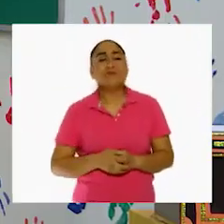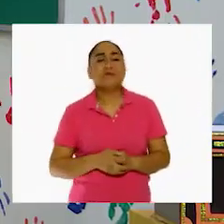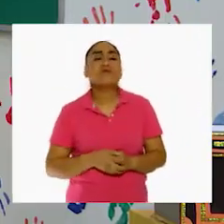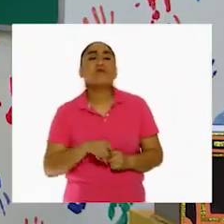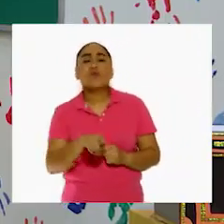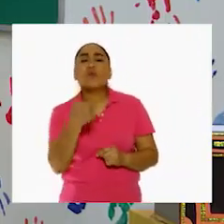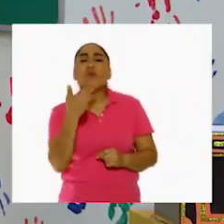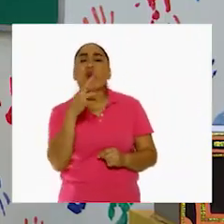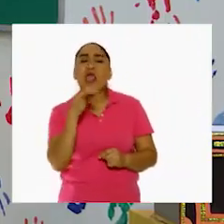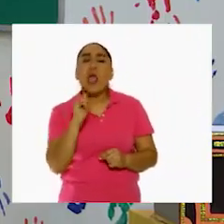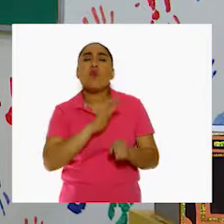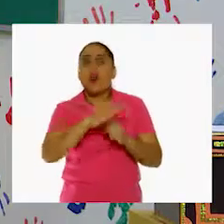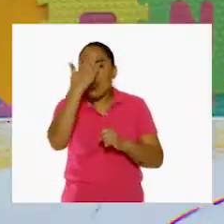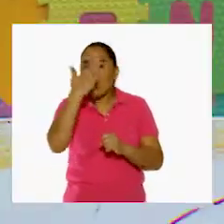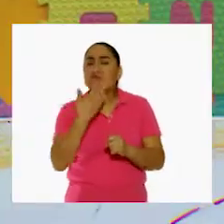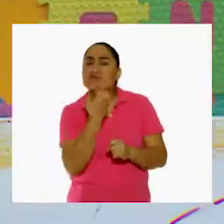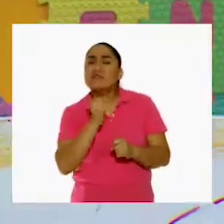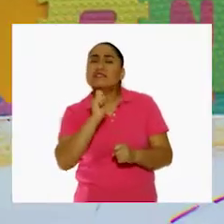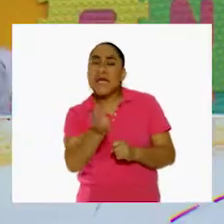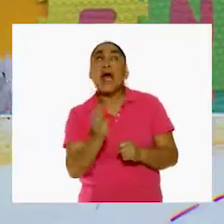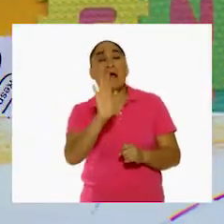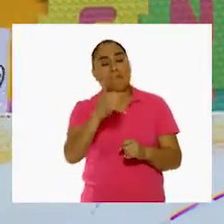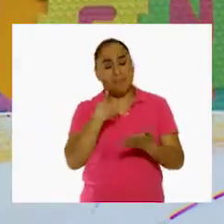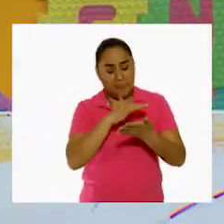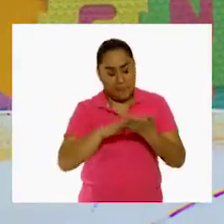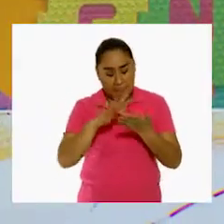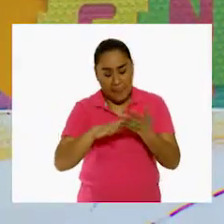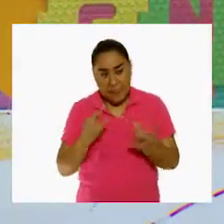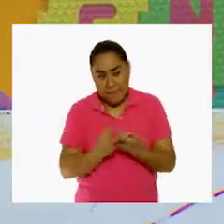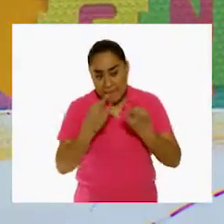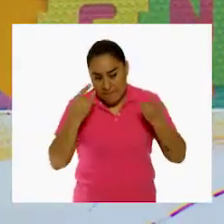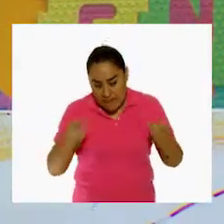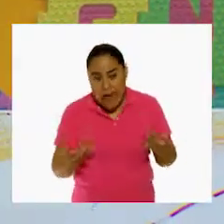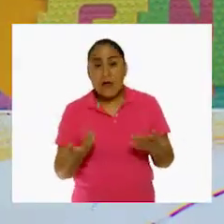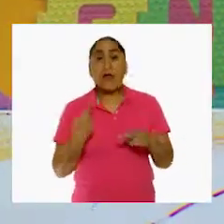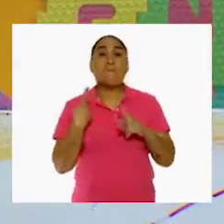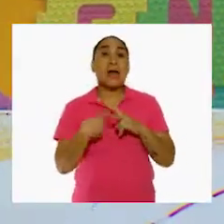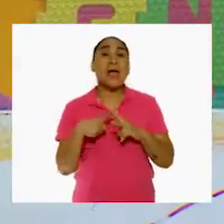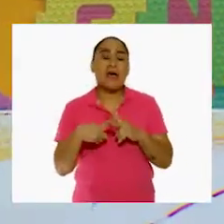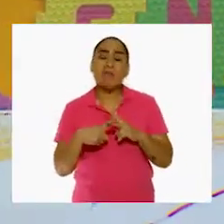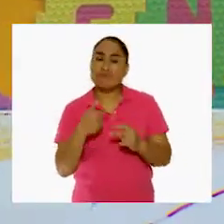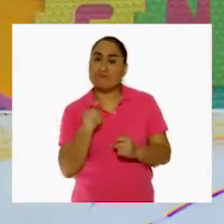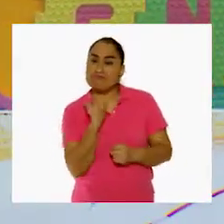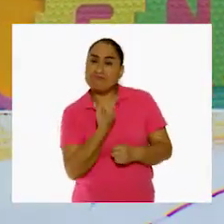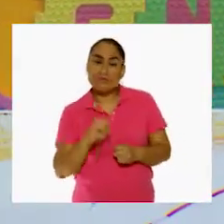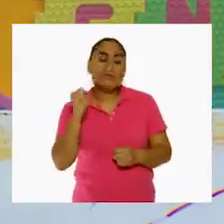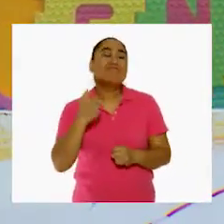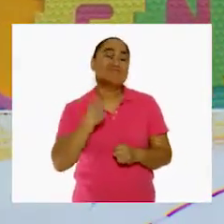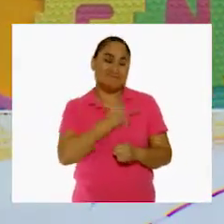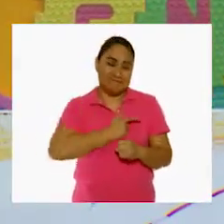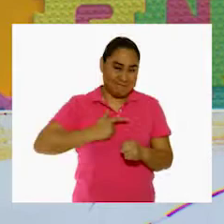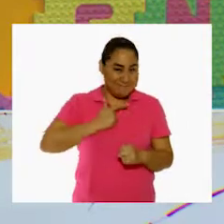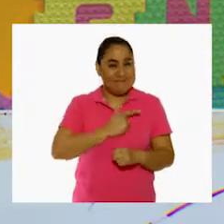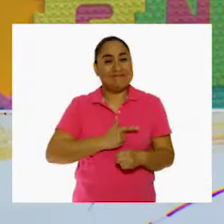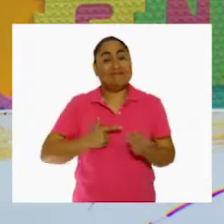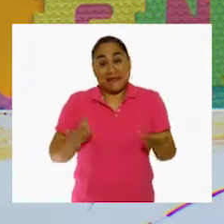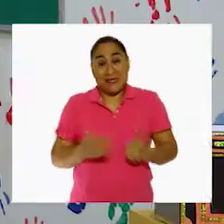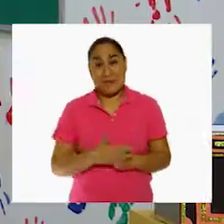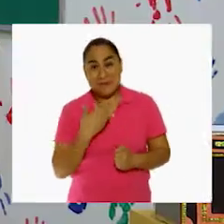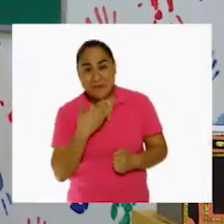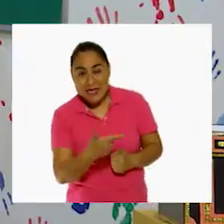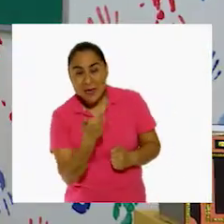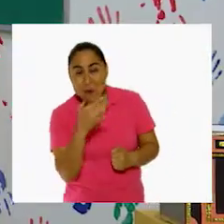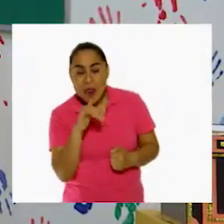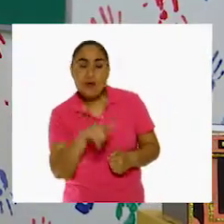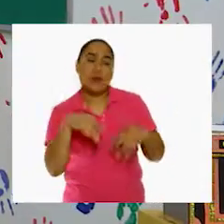Gloria? Pues leer cuentos y para las matemáticas, porque también me gustan mucho. Muy bien. Muy bien, Gloria.